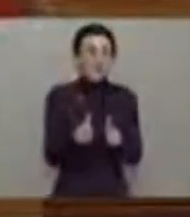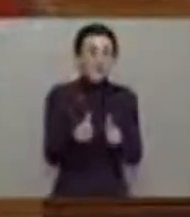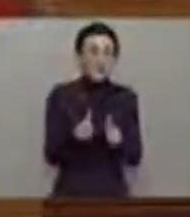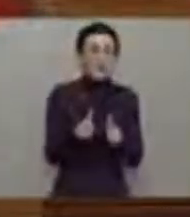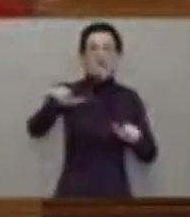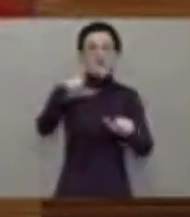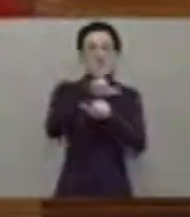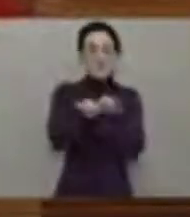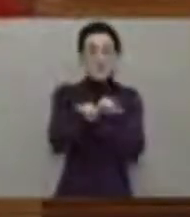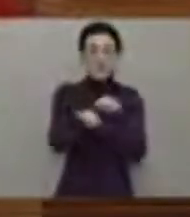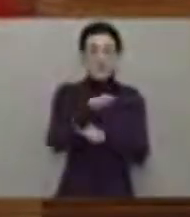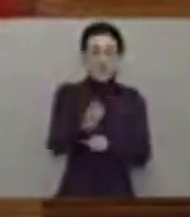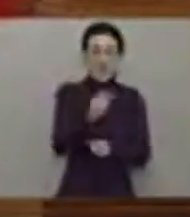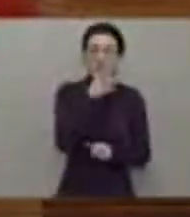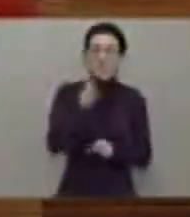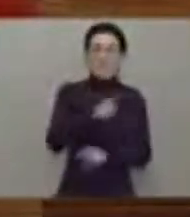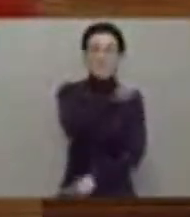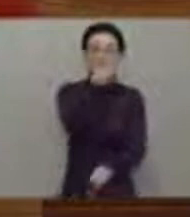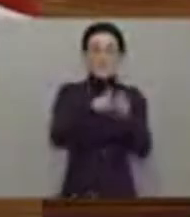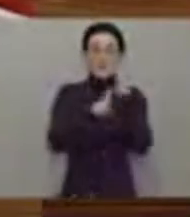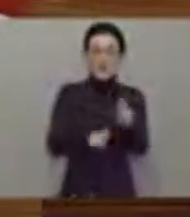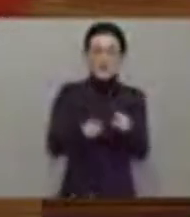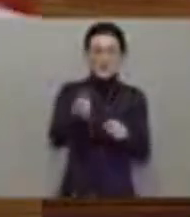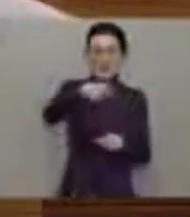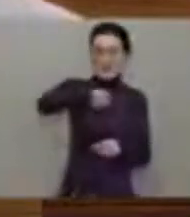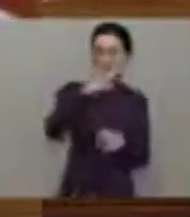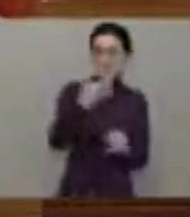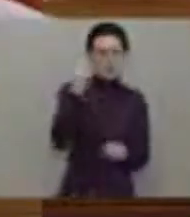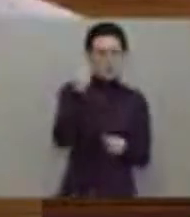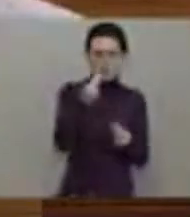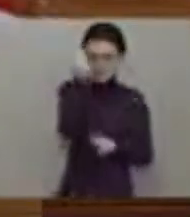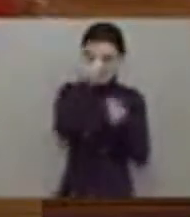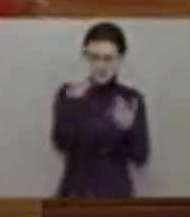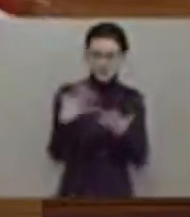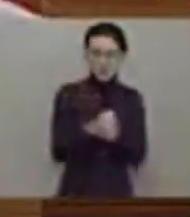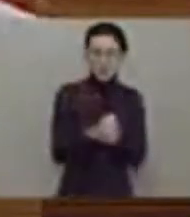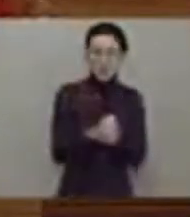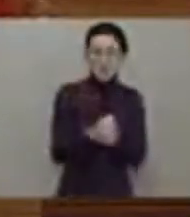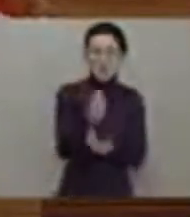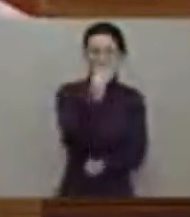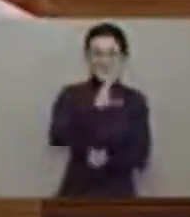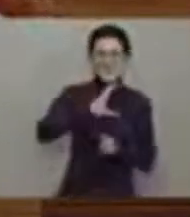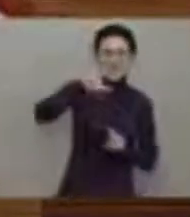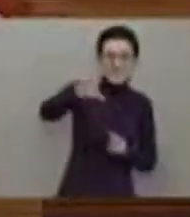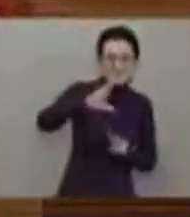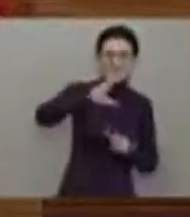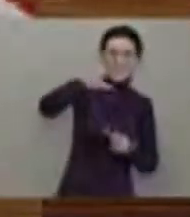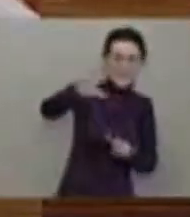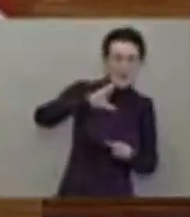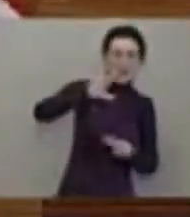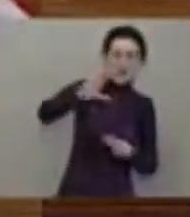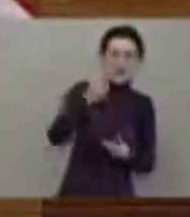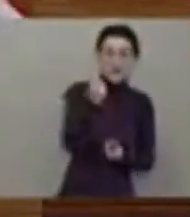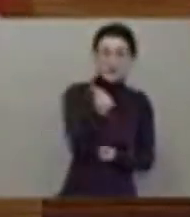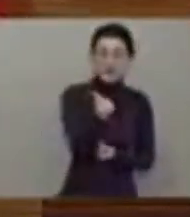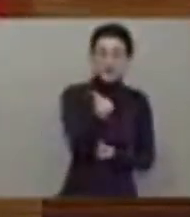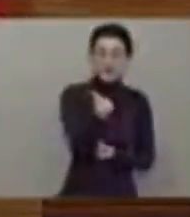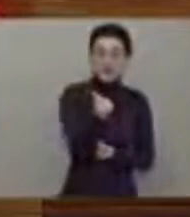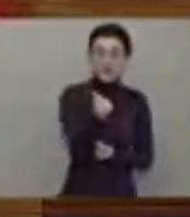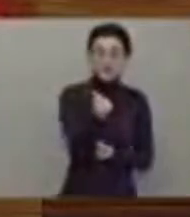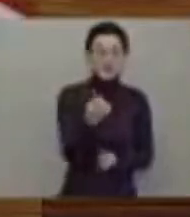óptimas para crear. La pregunta que nos tenemos que hacer es si esas ingentes cantidades de dinero que